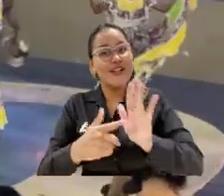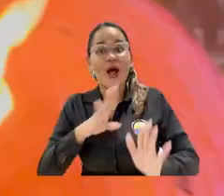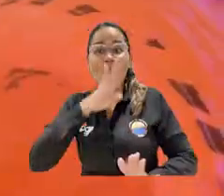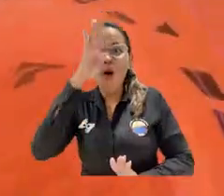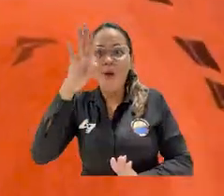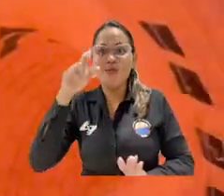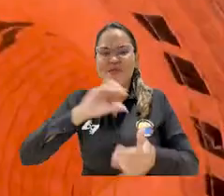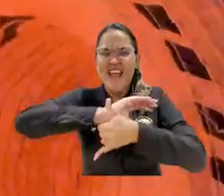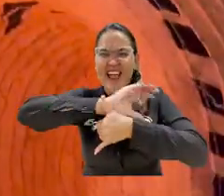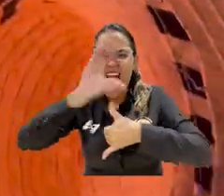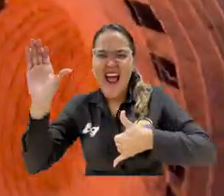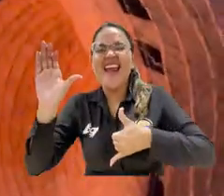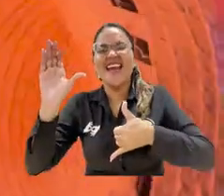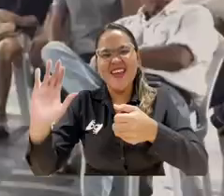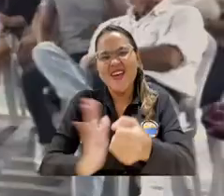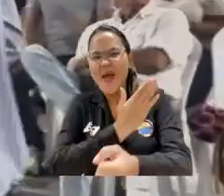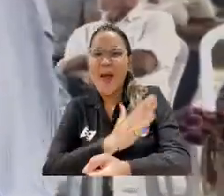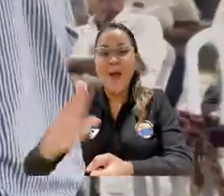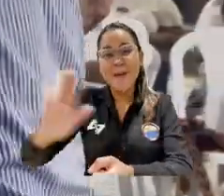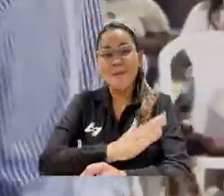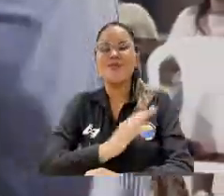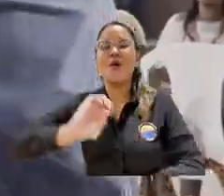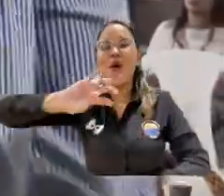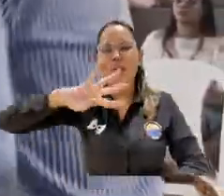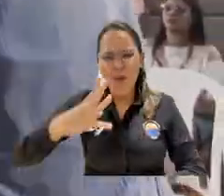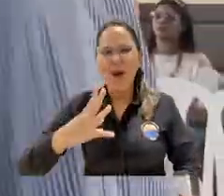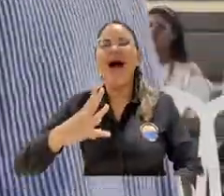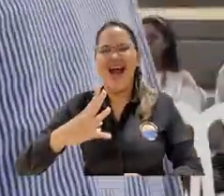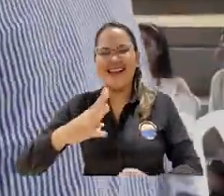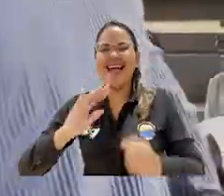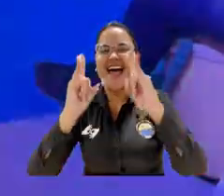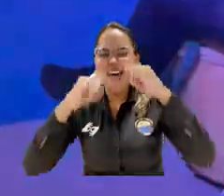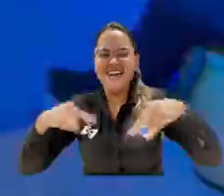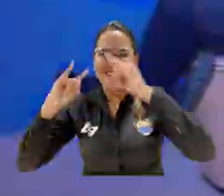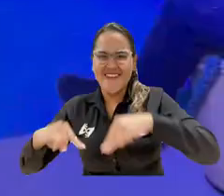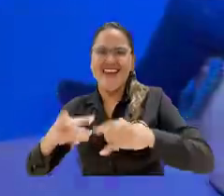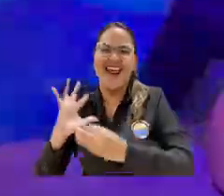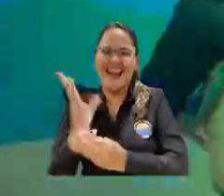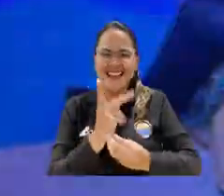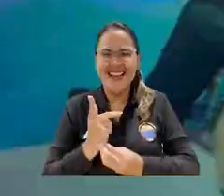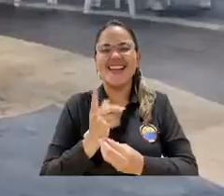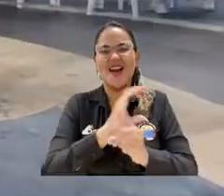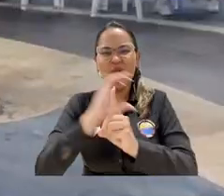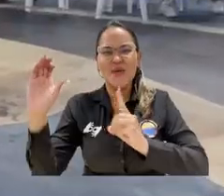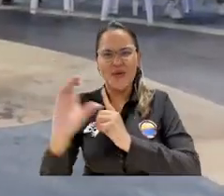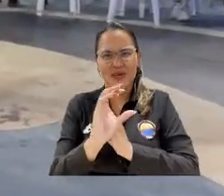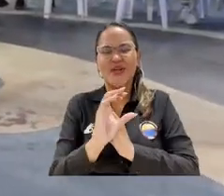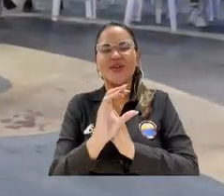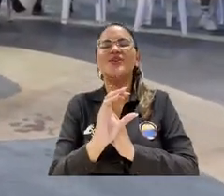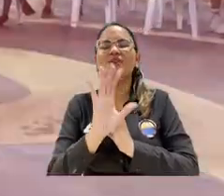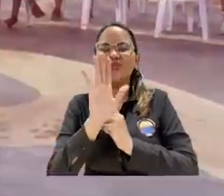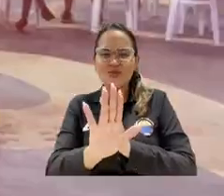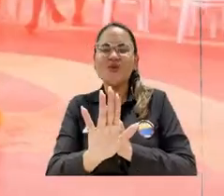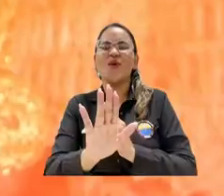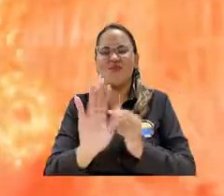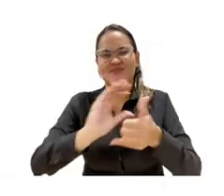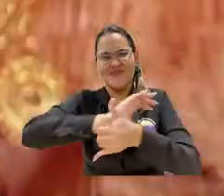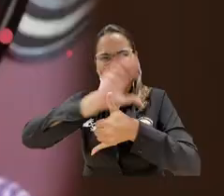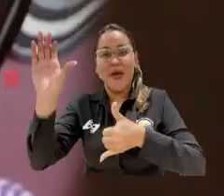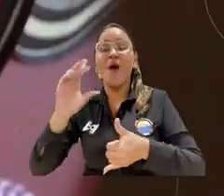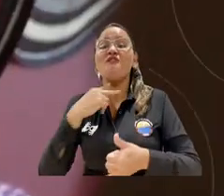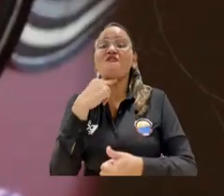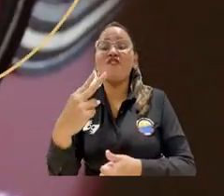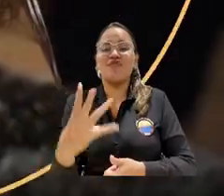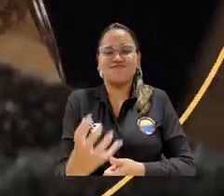que exaltó las tradiciones musicales de la región en el marco de la cuarta Feria Artesanal y Cultural del Caribe Colombiano, La Voz de